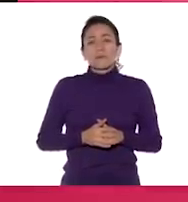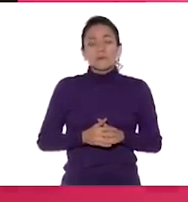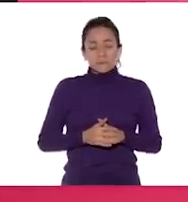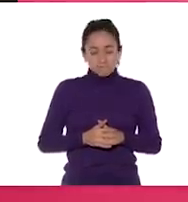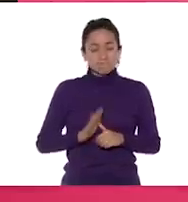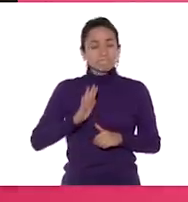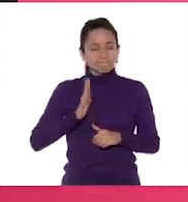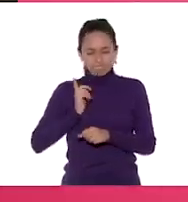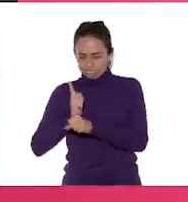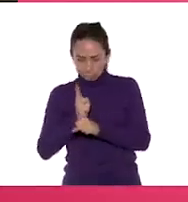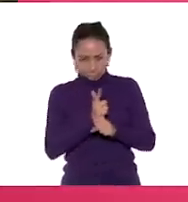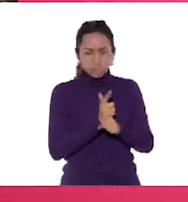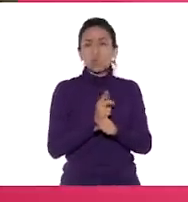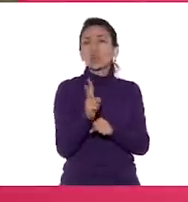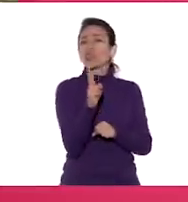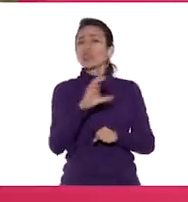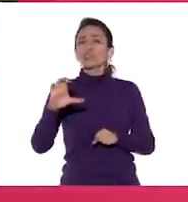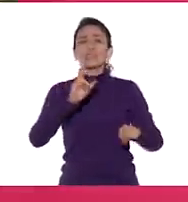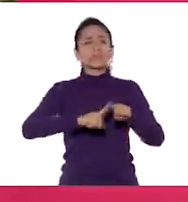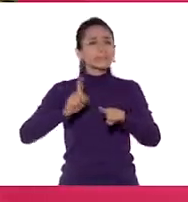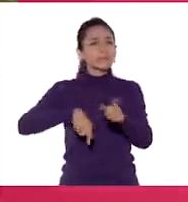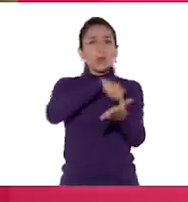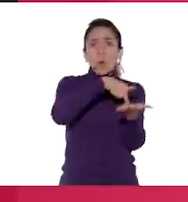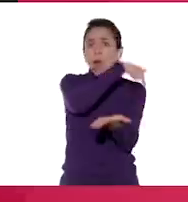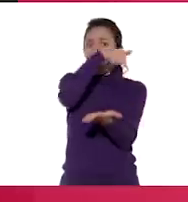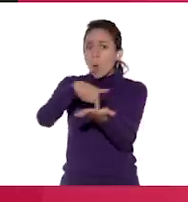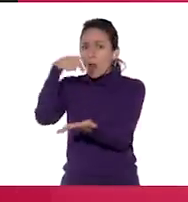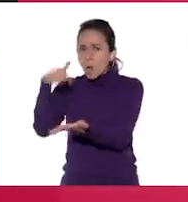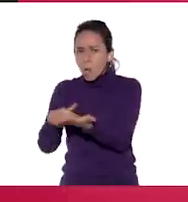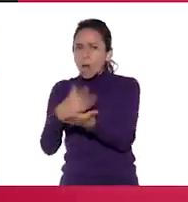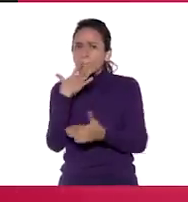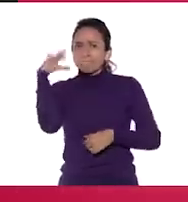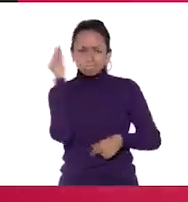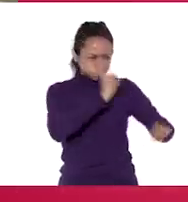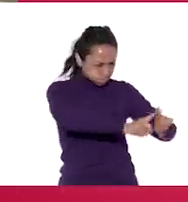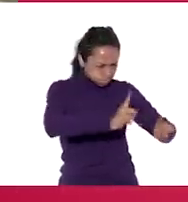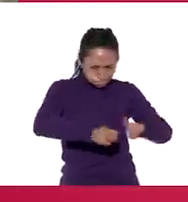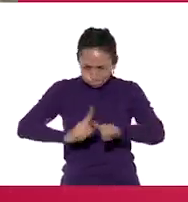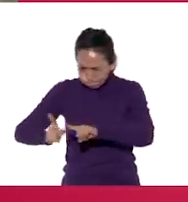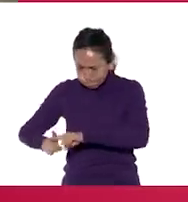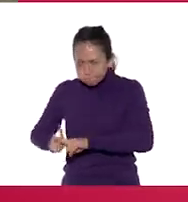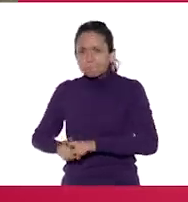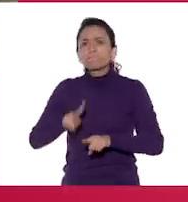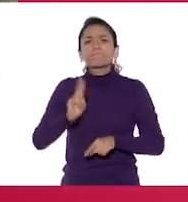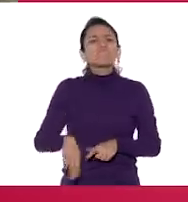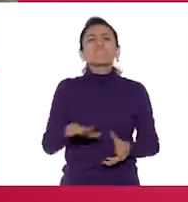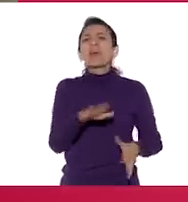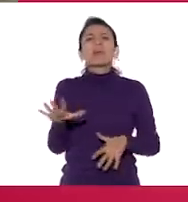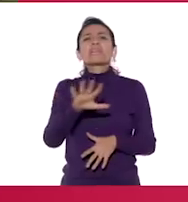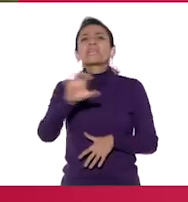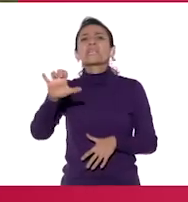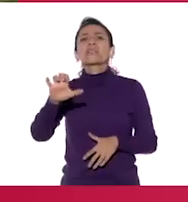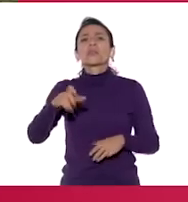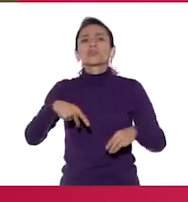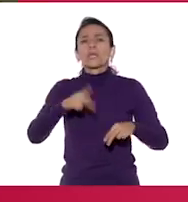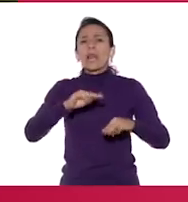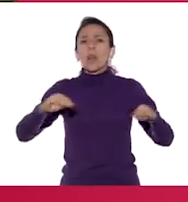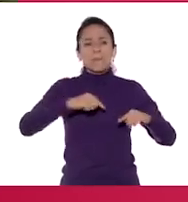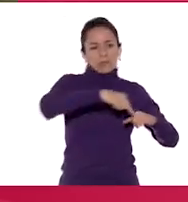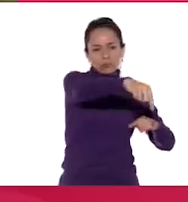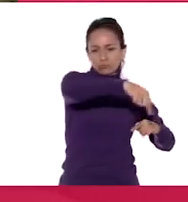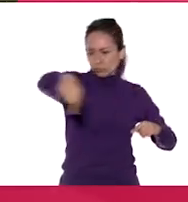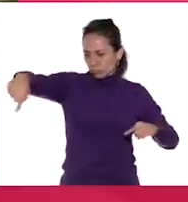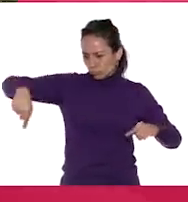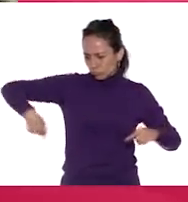se han encontrado 200 sitios con evidencias de dinosaurios en un área de 40 kilómetros cuadrados. Estos hallazgos han